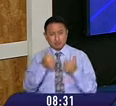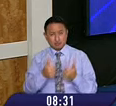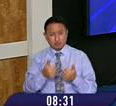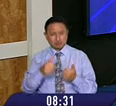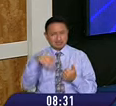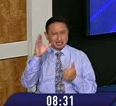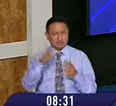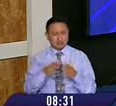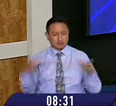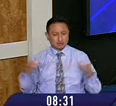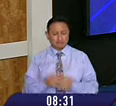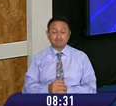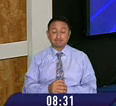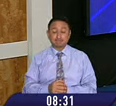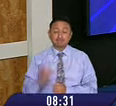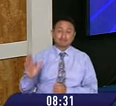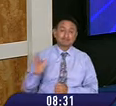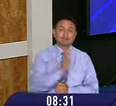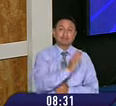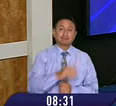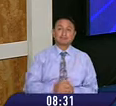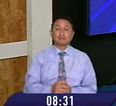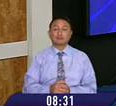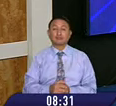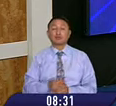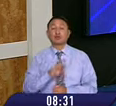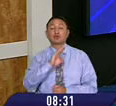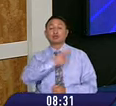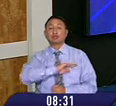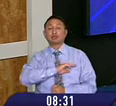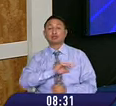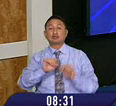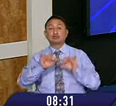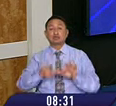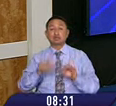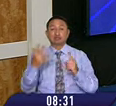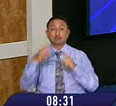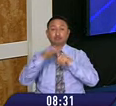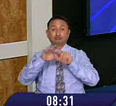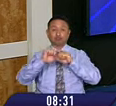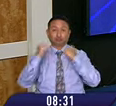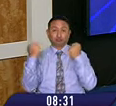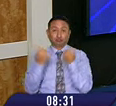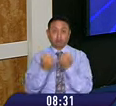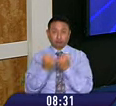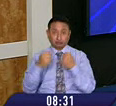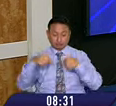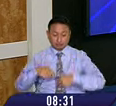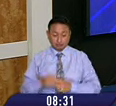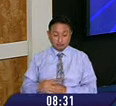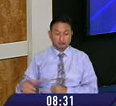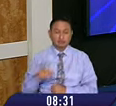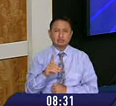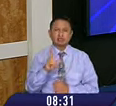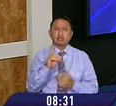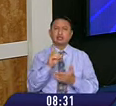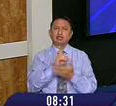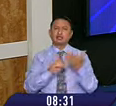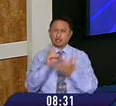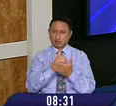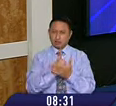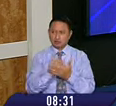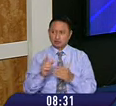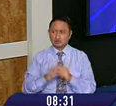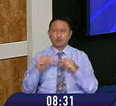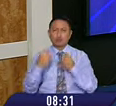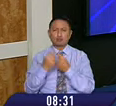absolutamente claro. La Secretaría de Inclusión Social del municipio capitalino presentó resultados del diagnóstico social de grupos prioritarios.